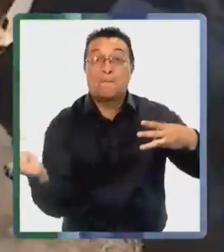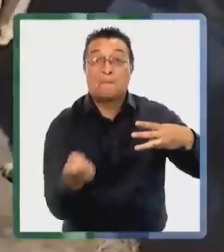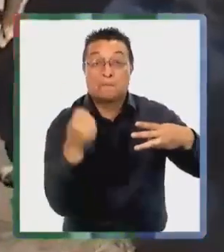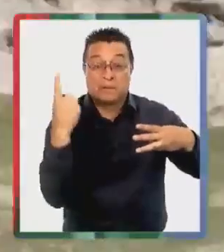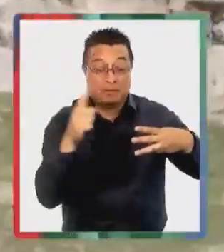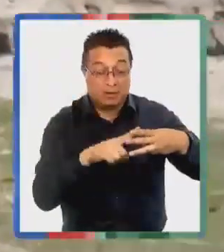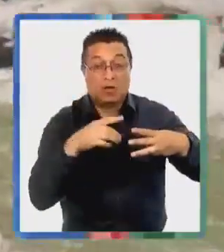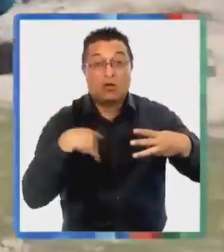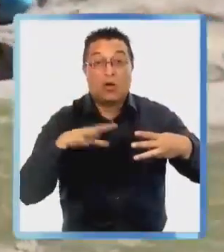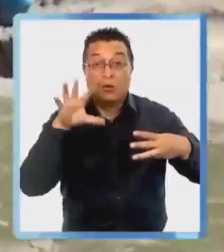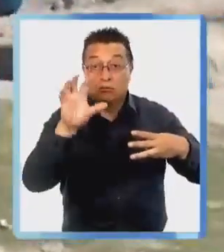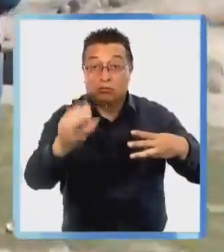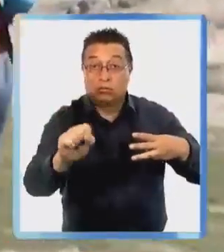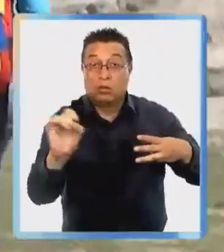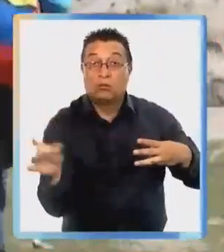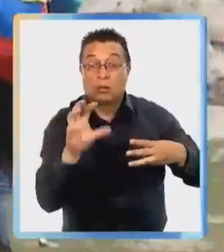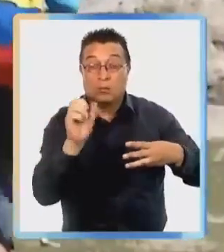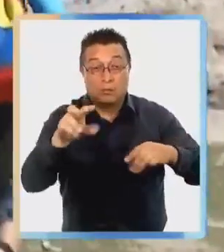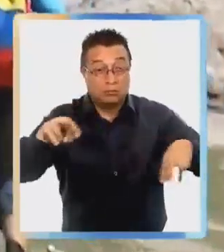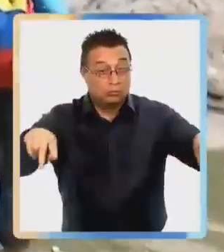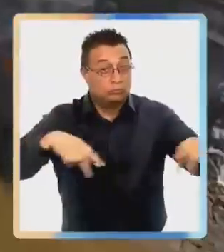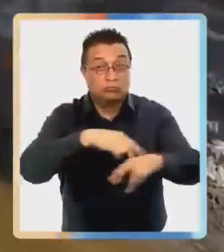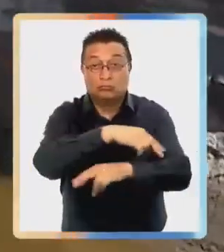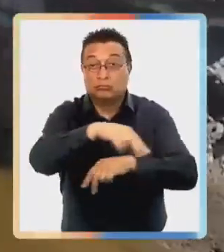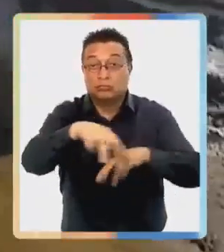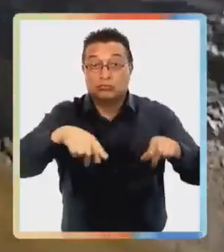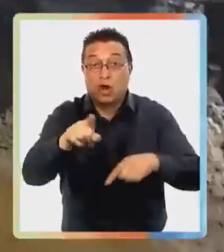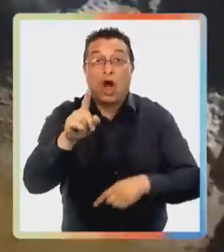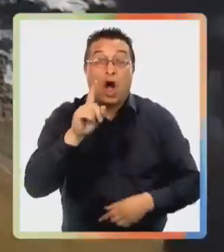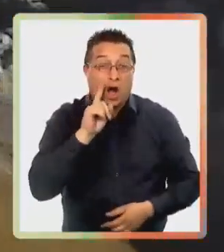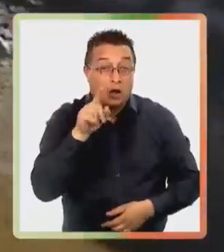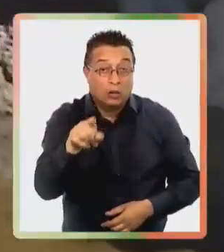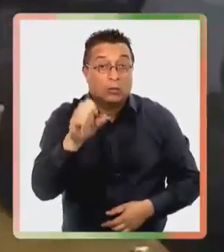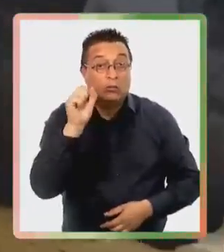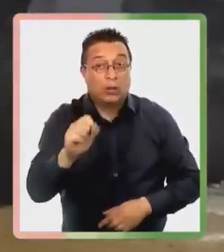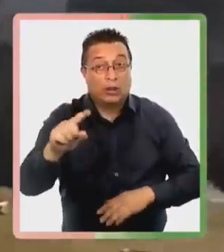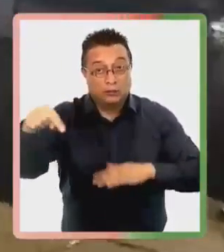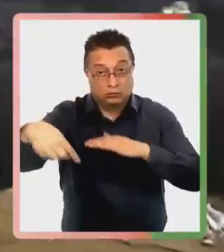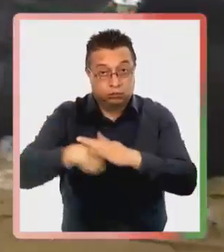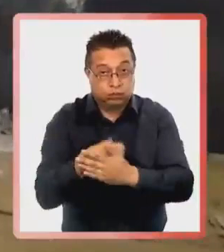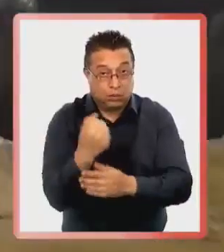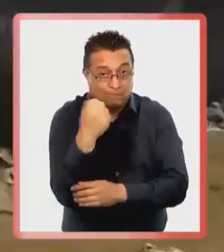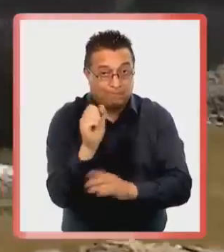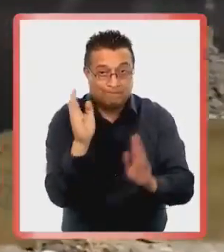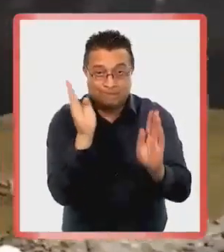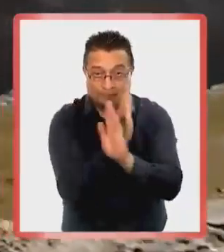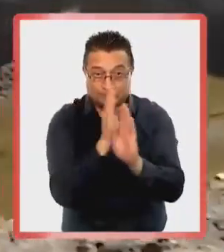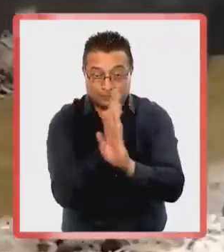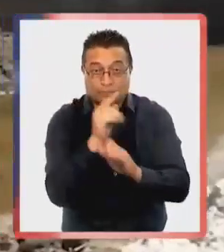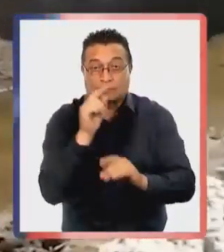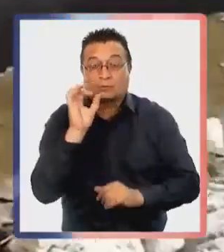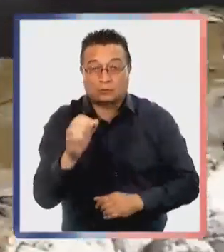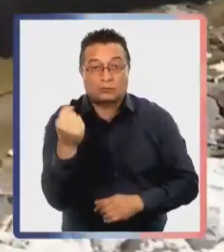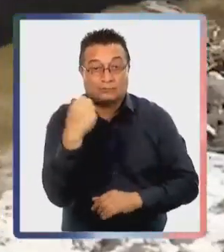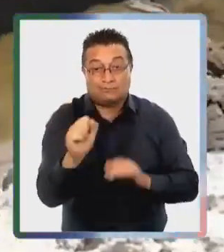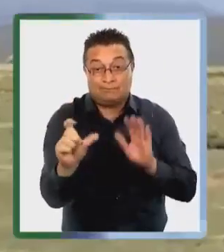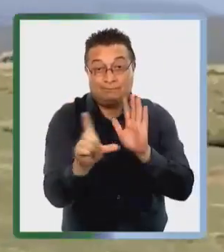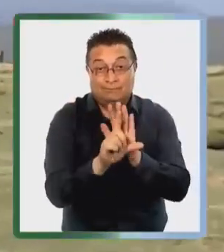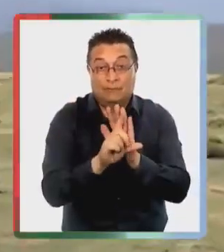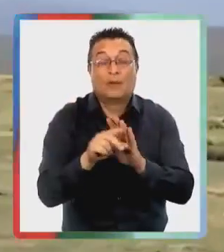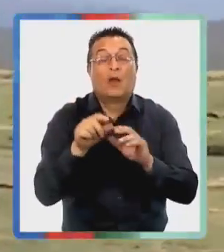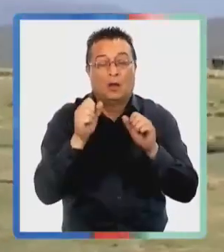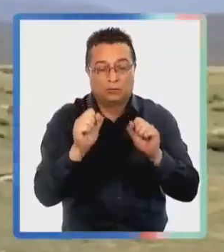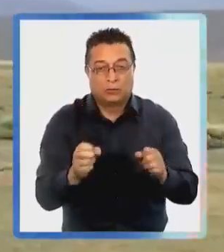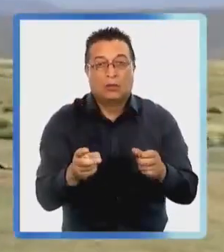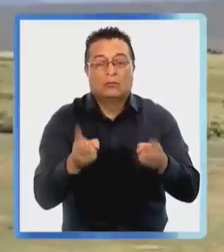que podrían haber entrado al país de manera irregular o que estén cometiendo algún delito, haga un control de identidad. En segundo